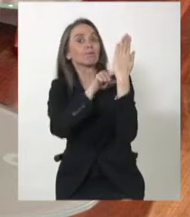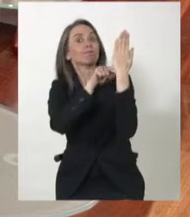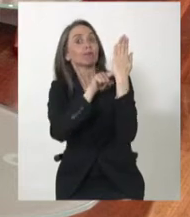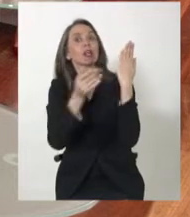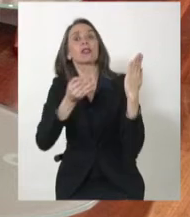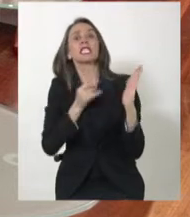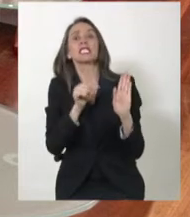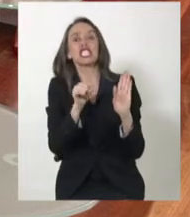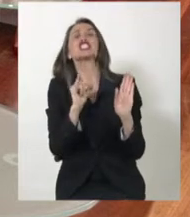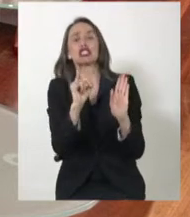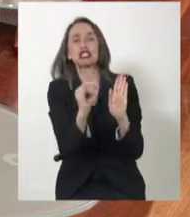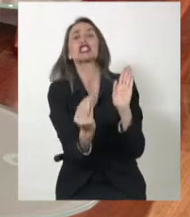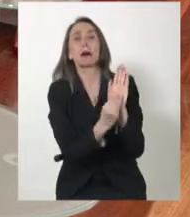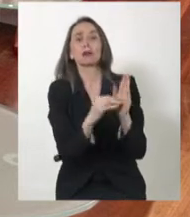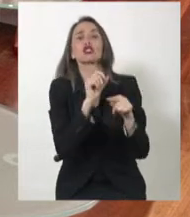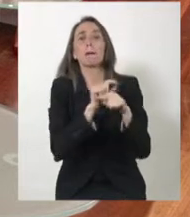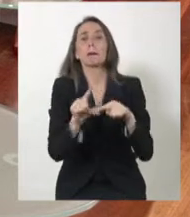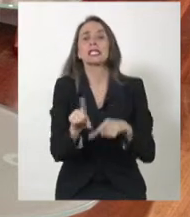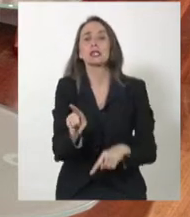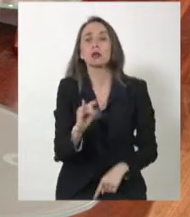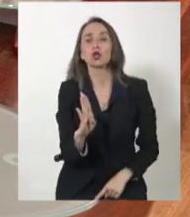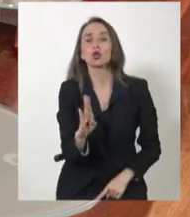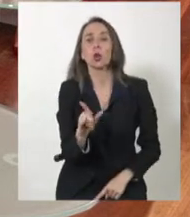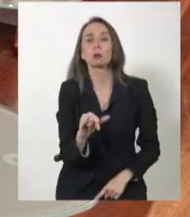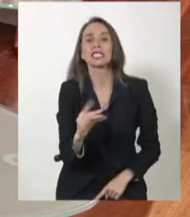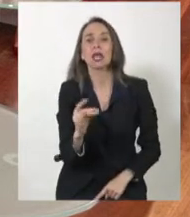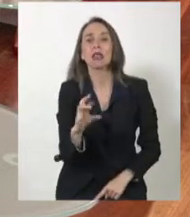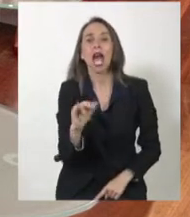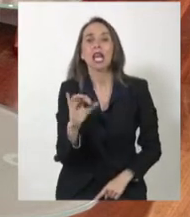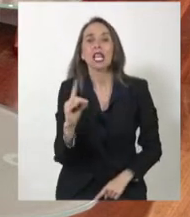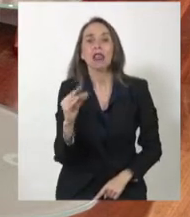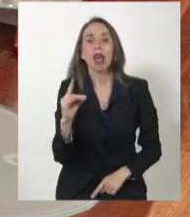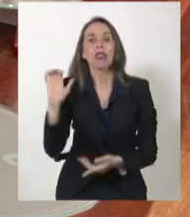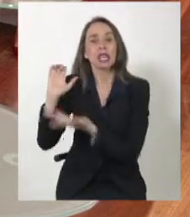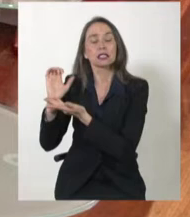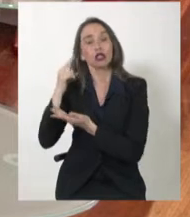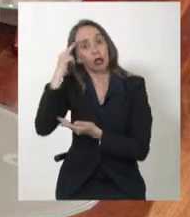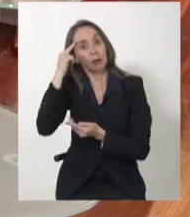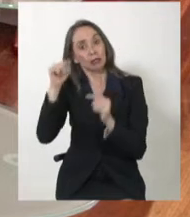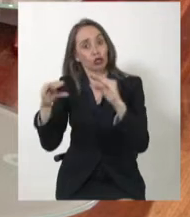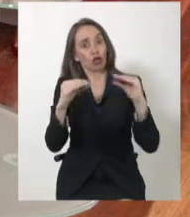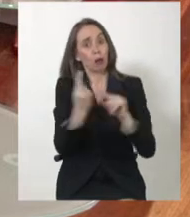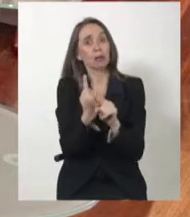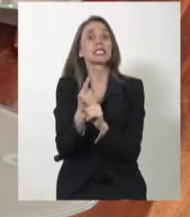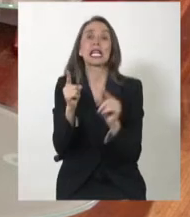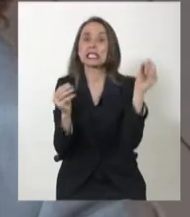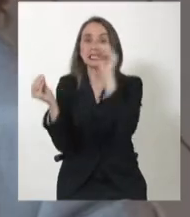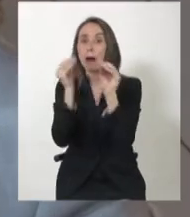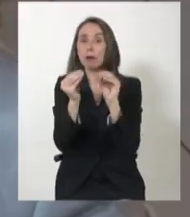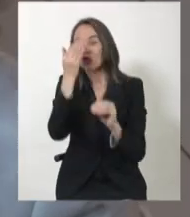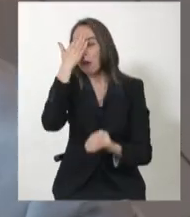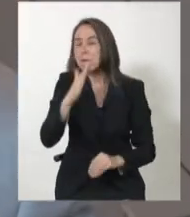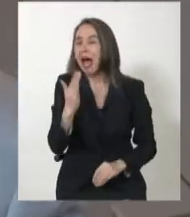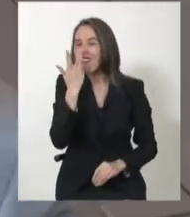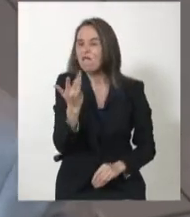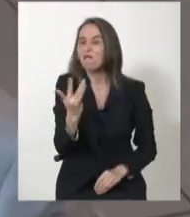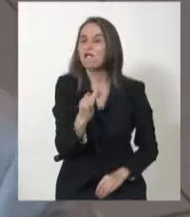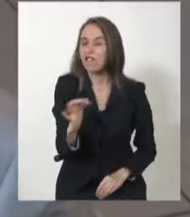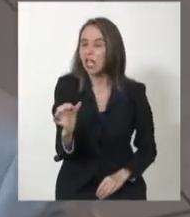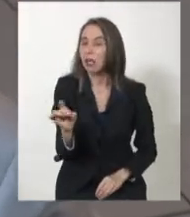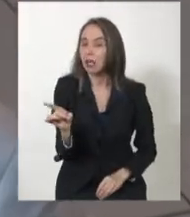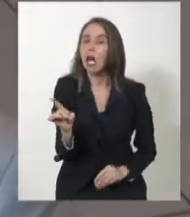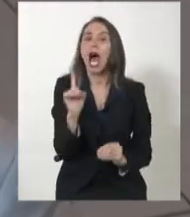que ese principio existe y que además yo creo que se ha construido con mala fe. Podemos otro día conversar por aquello, ¿no? Hay algunos textos sobre